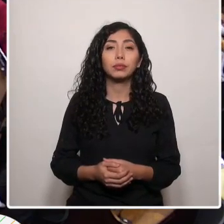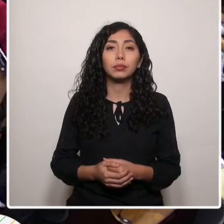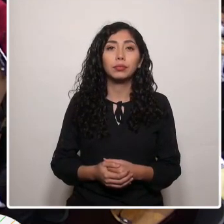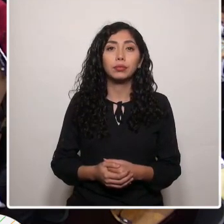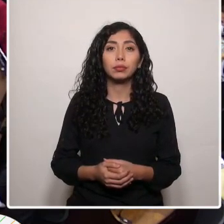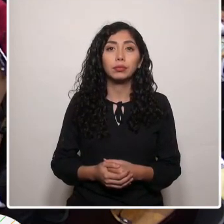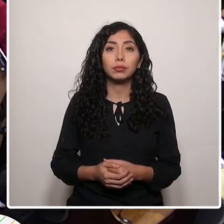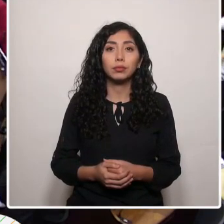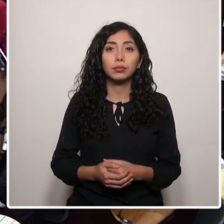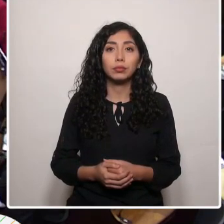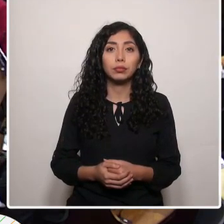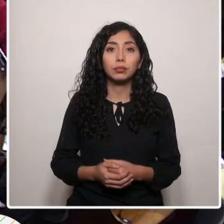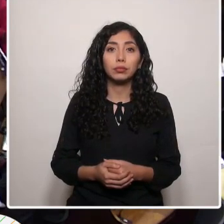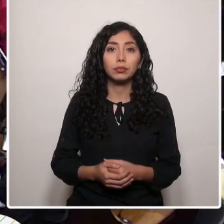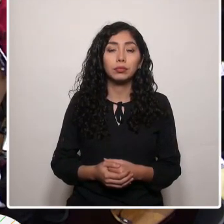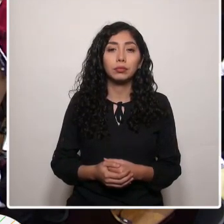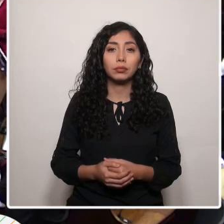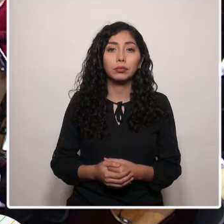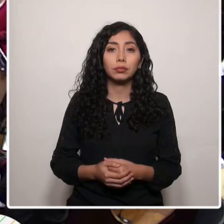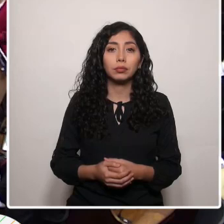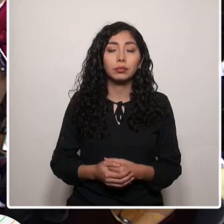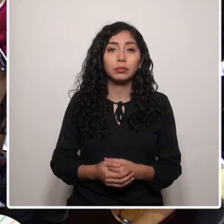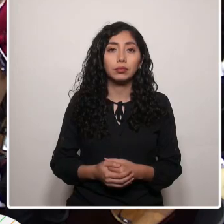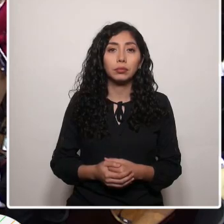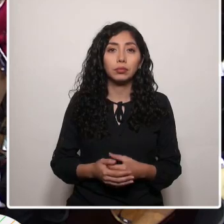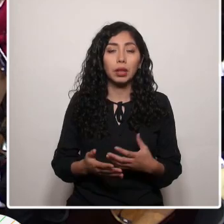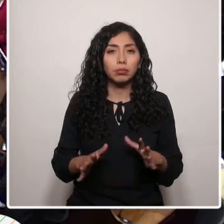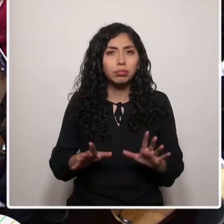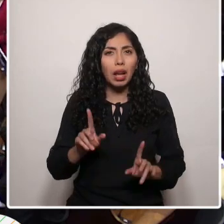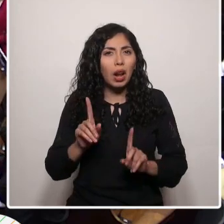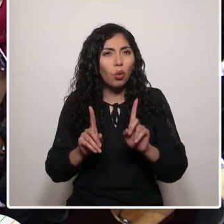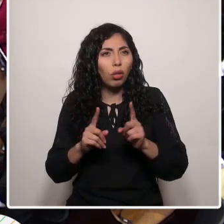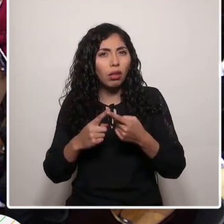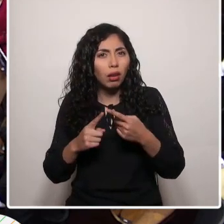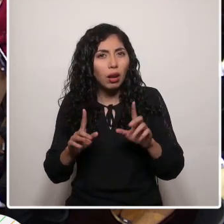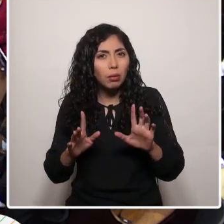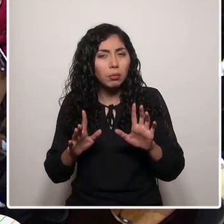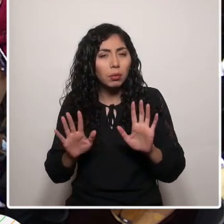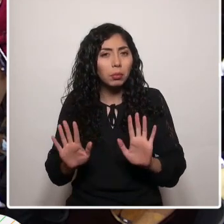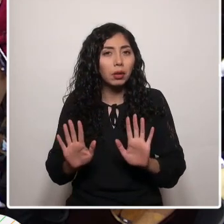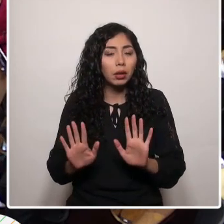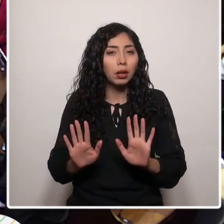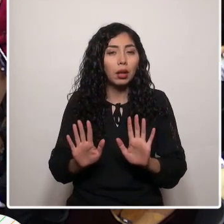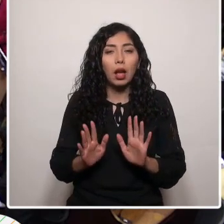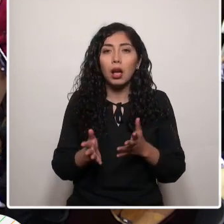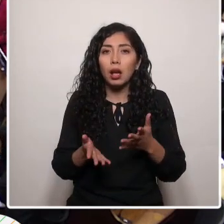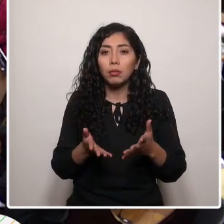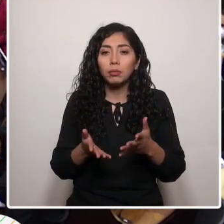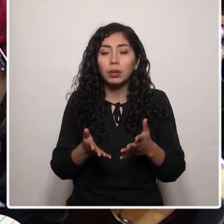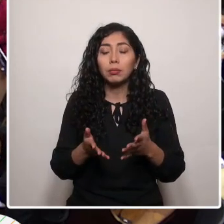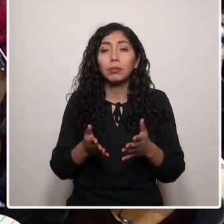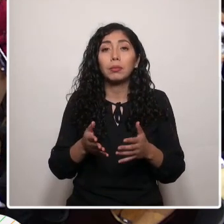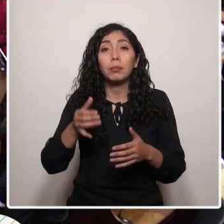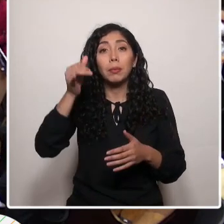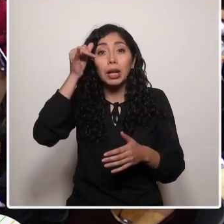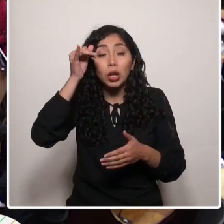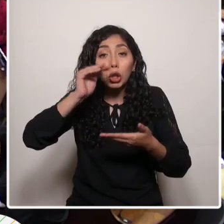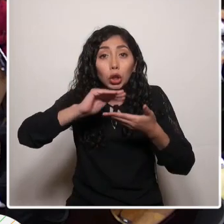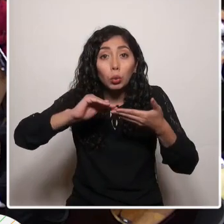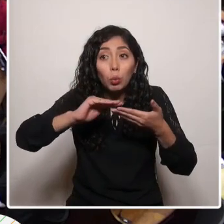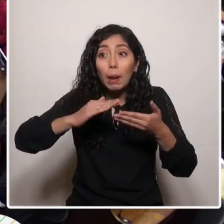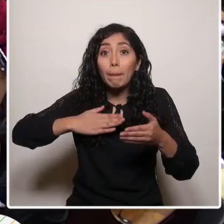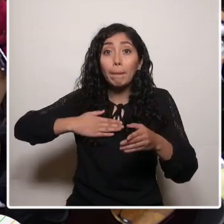Ya. Hay un cuarto punto que quiero... ¿Algo distinto? Sí. Muy bien, por favor. Y con el perdón aquí de mis hermanos y